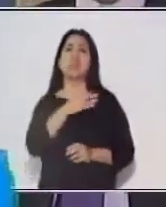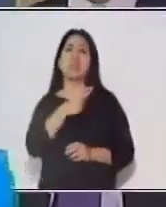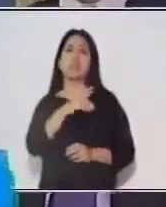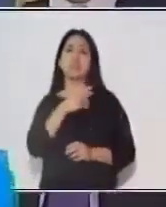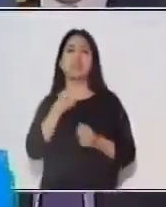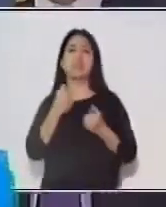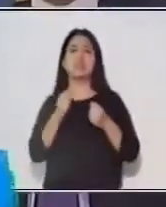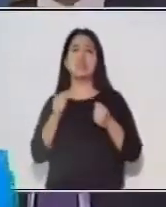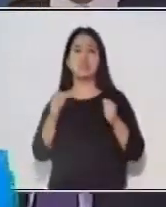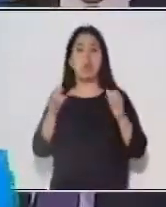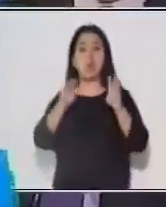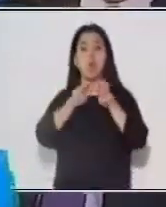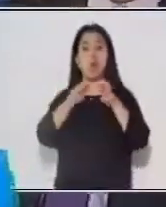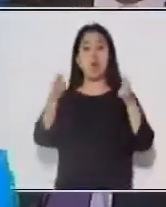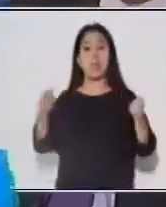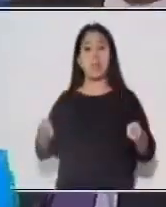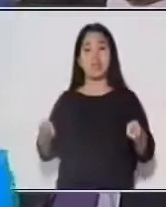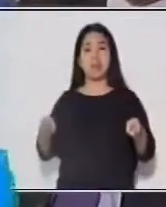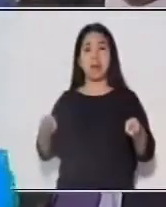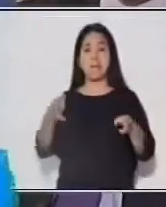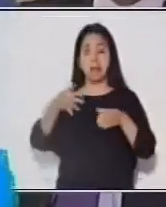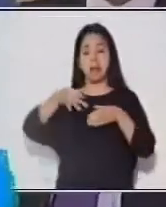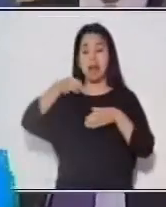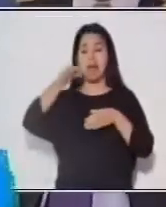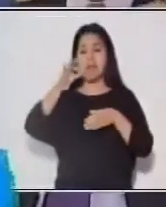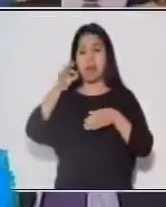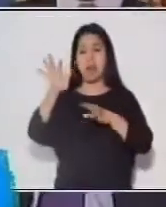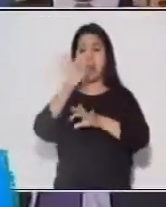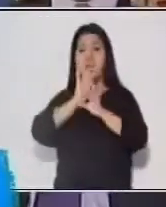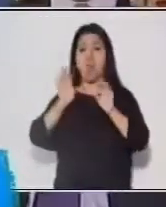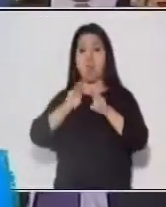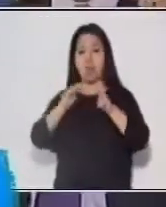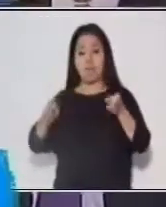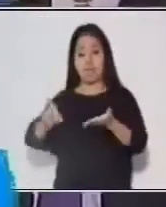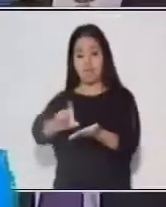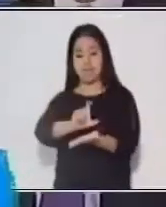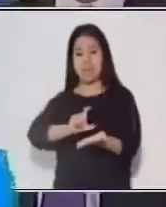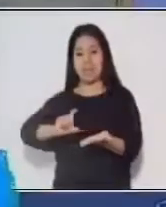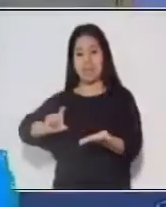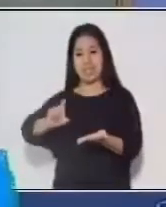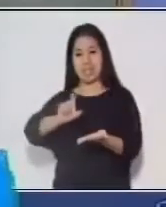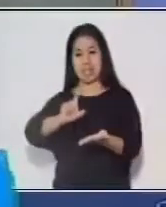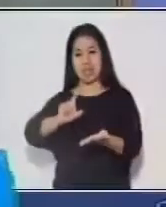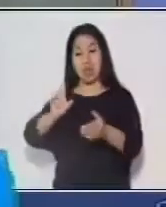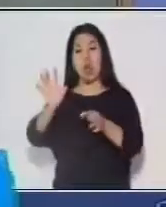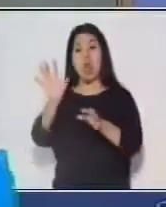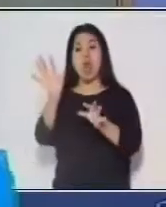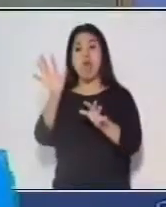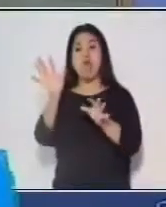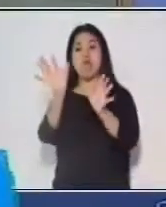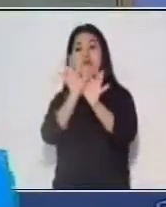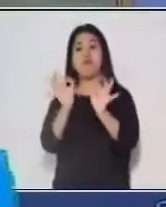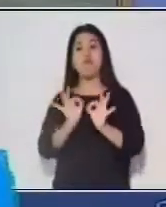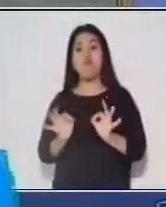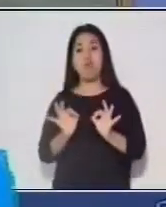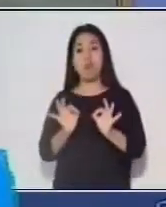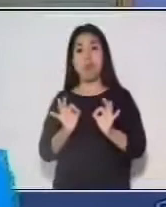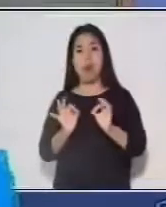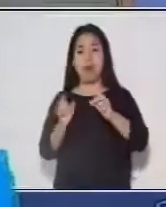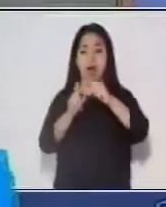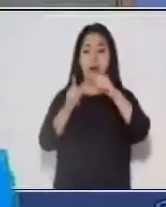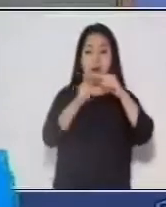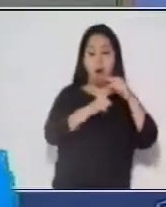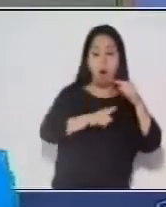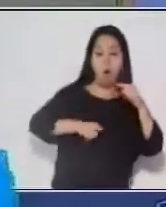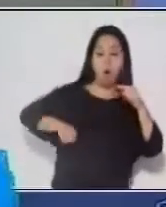mesa para café o una mesa de centro con forma ovalada. Entonces,